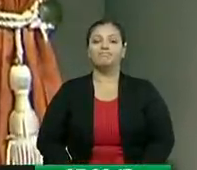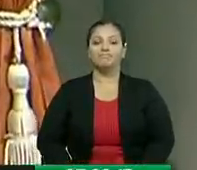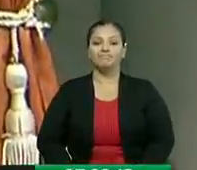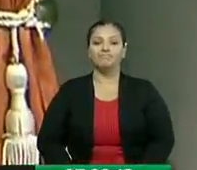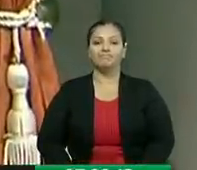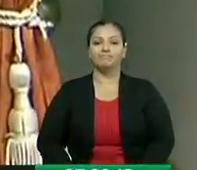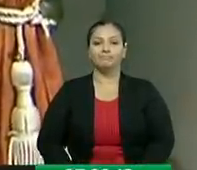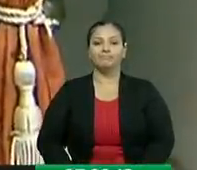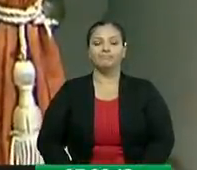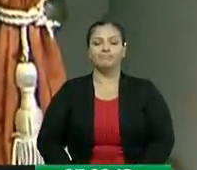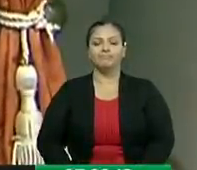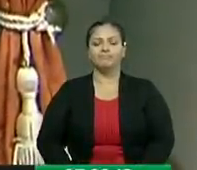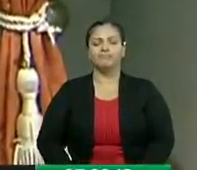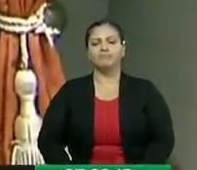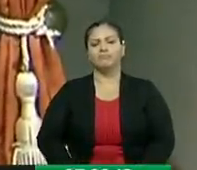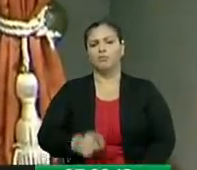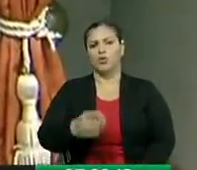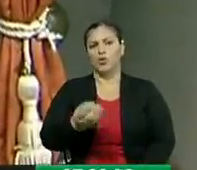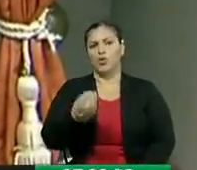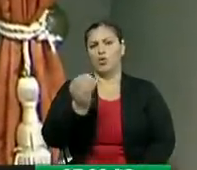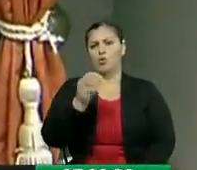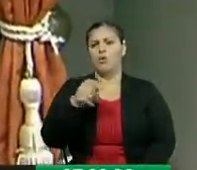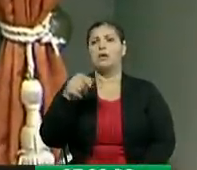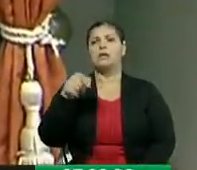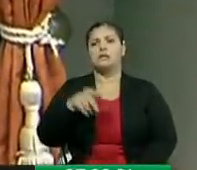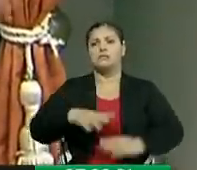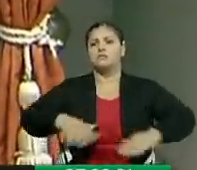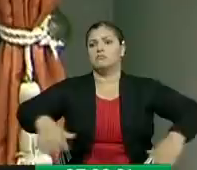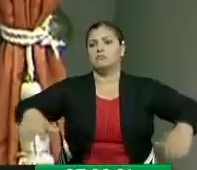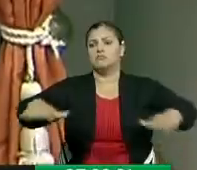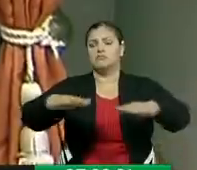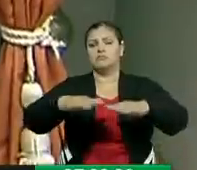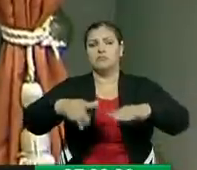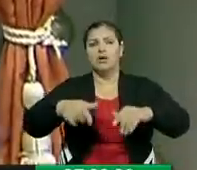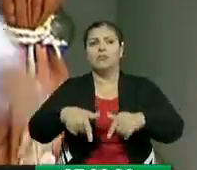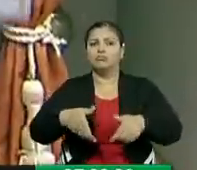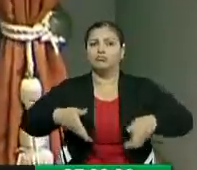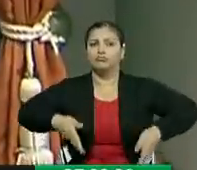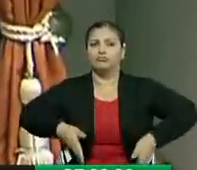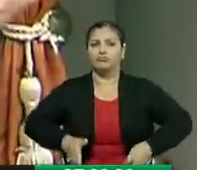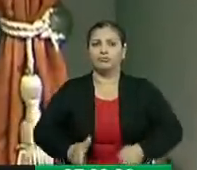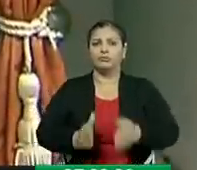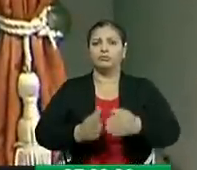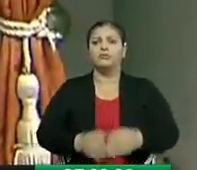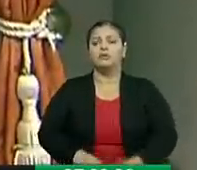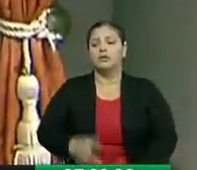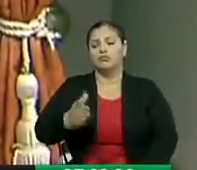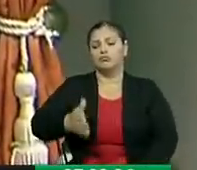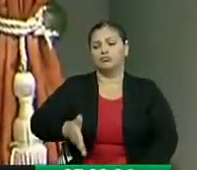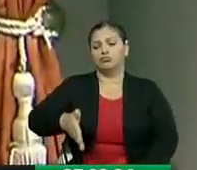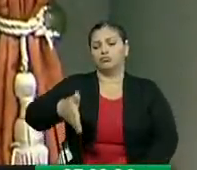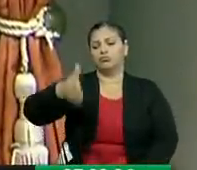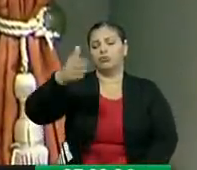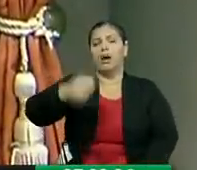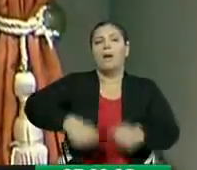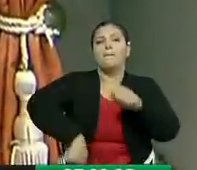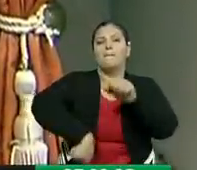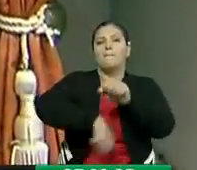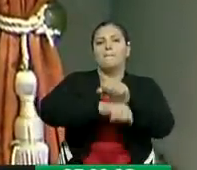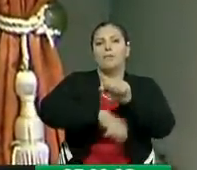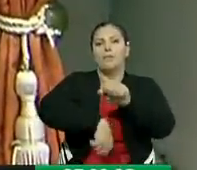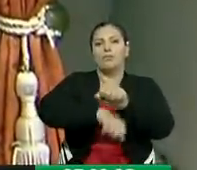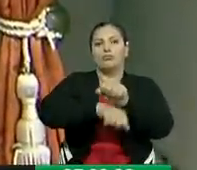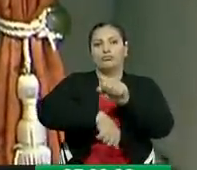él creció, donde él vivió y donde él aprendió a patear la pelota, aquella bola que incluso en su momento la hacían hasta